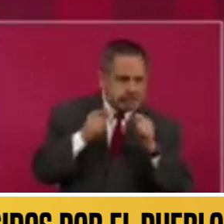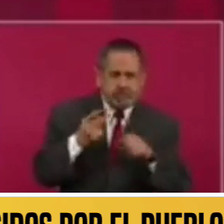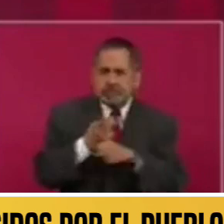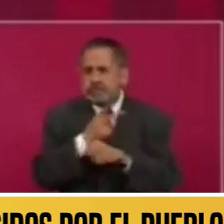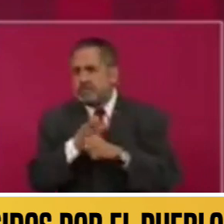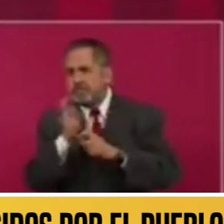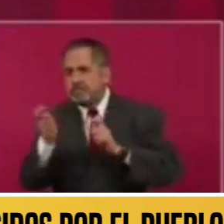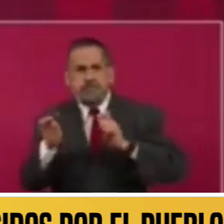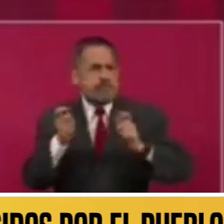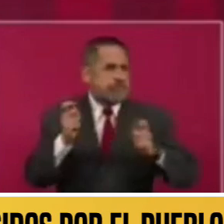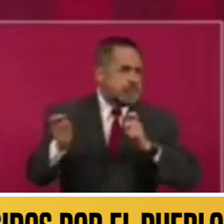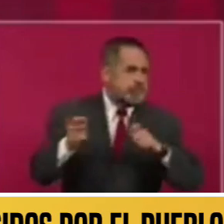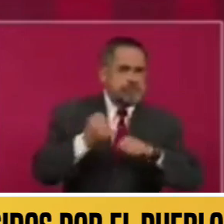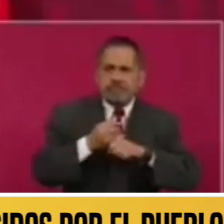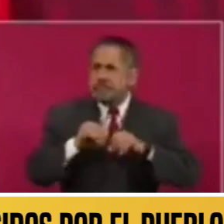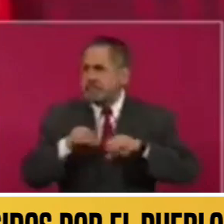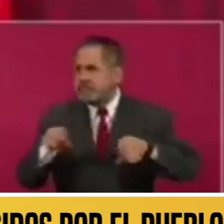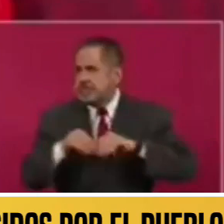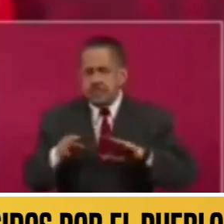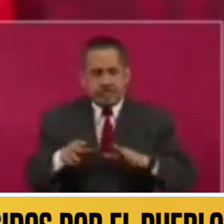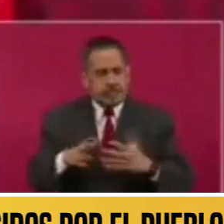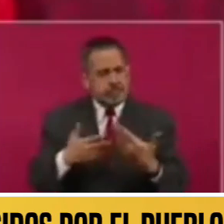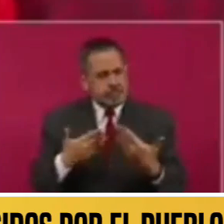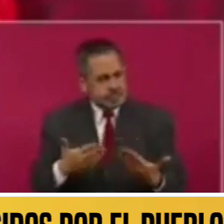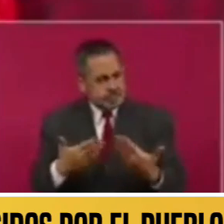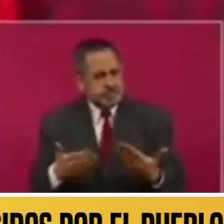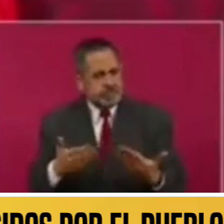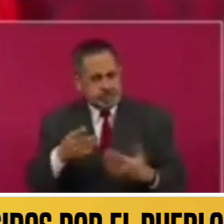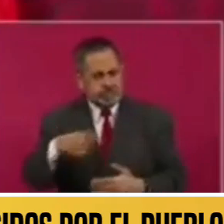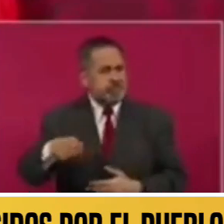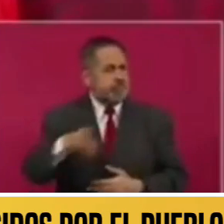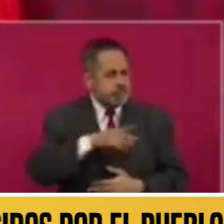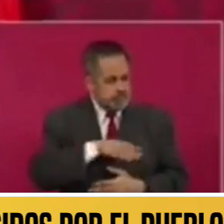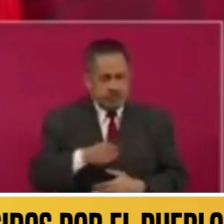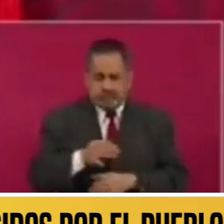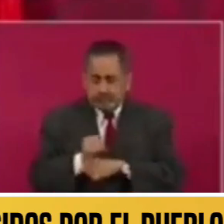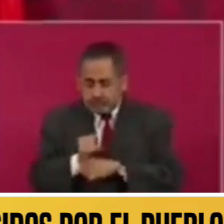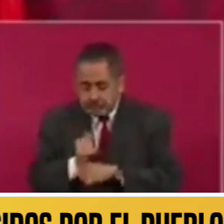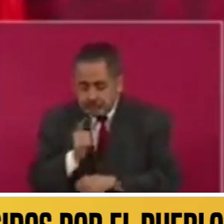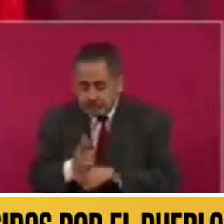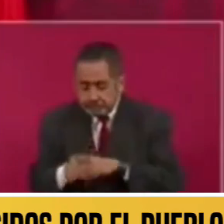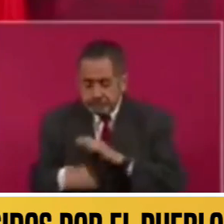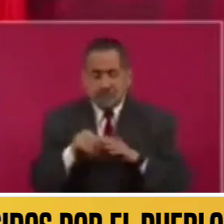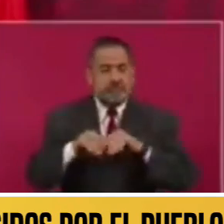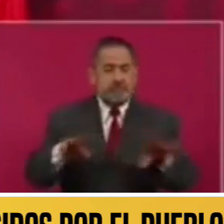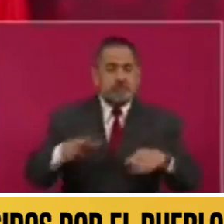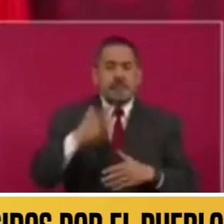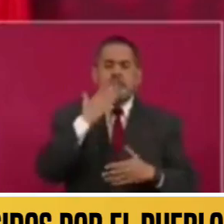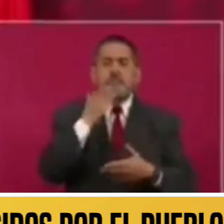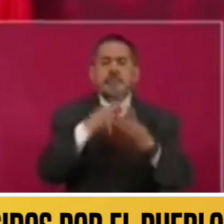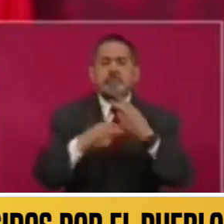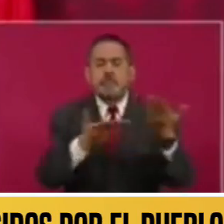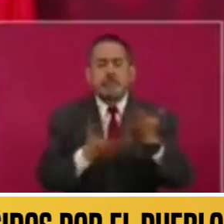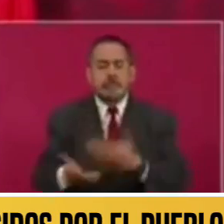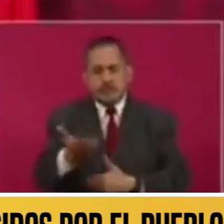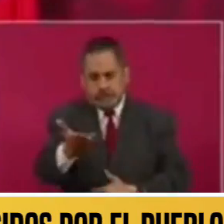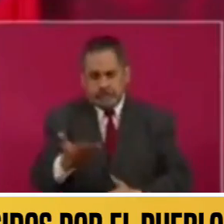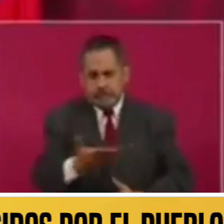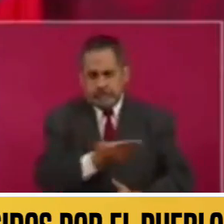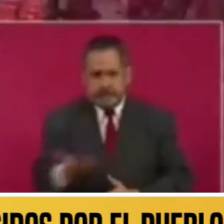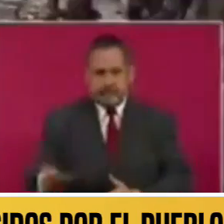atentos, ¿no?, a estas investigaciones y son bienvenidos aquí.